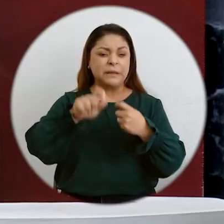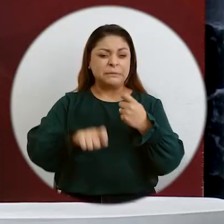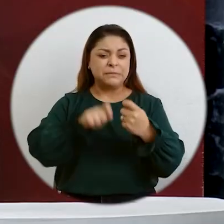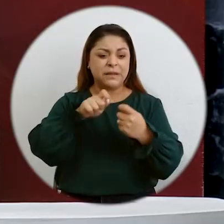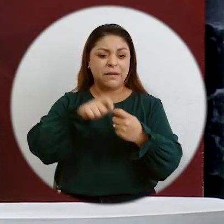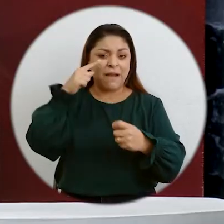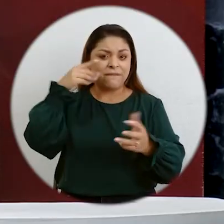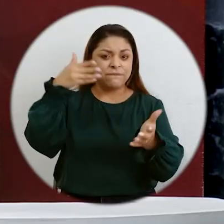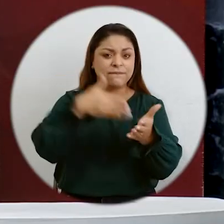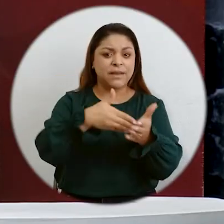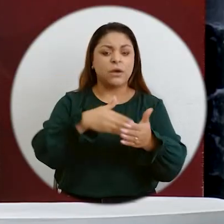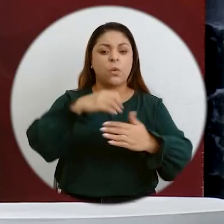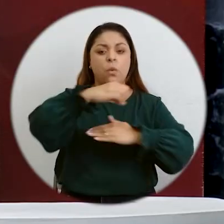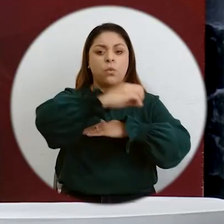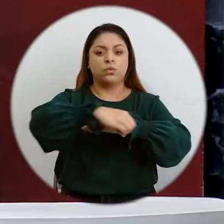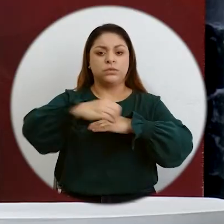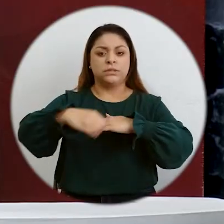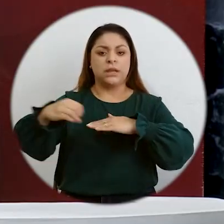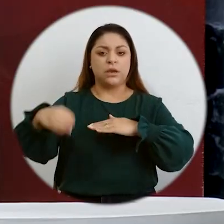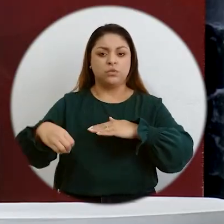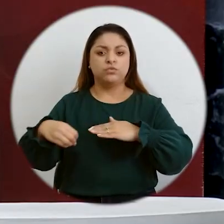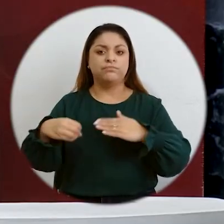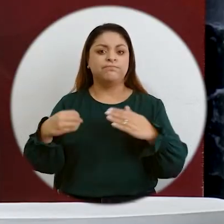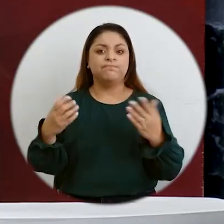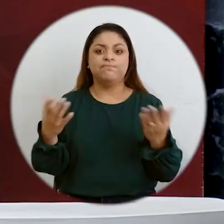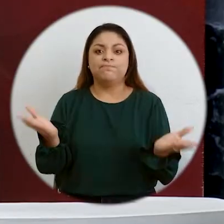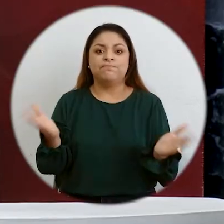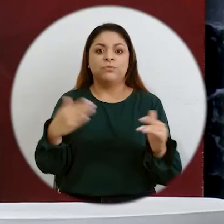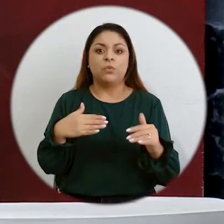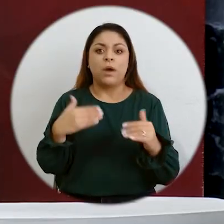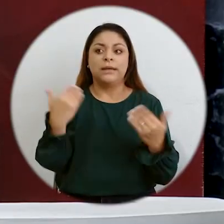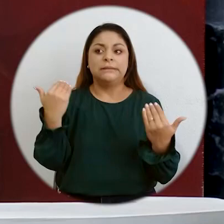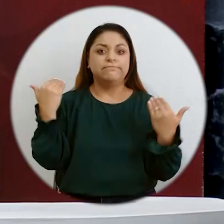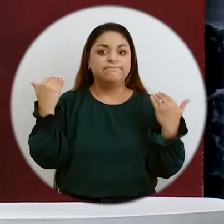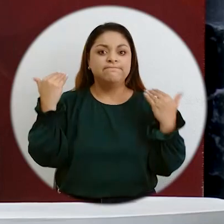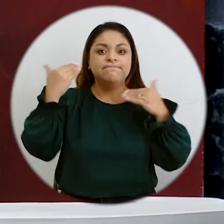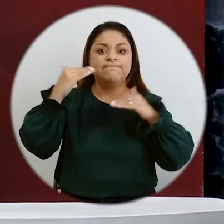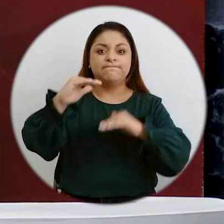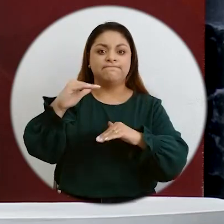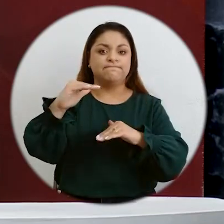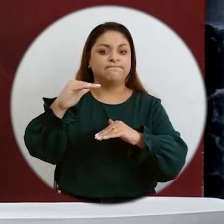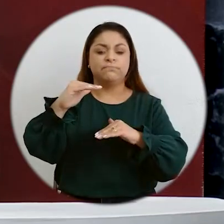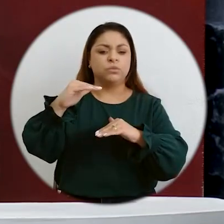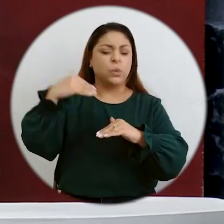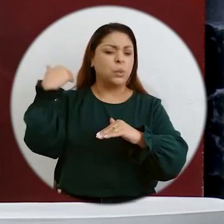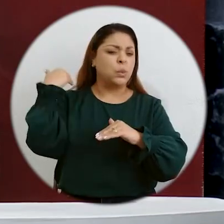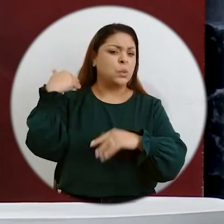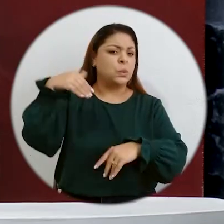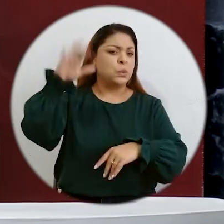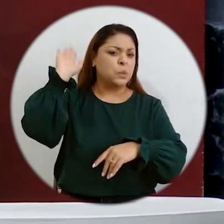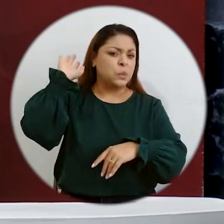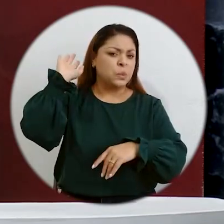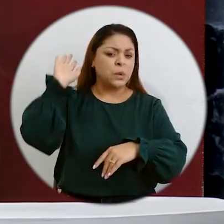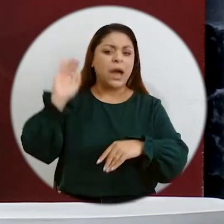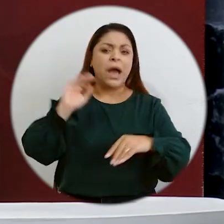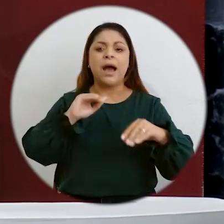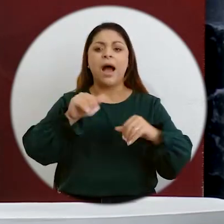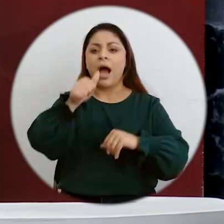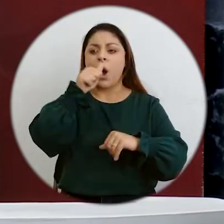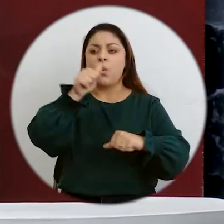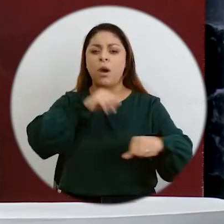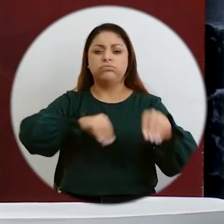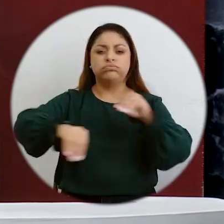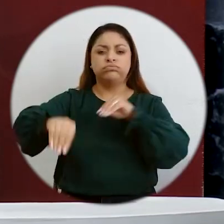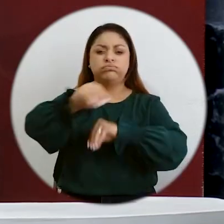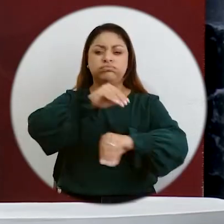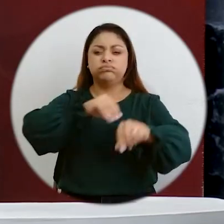específica en los océanos, no tiene un límite absoluto, ¿verdad? El agua se mueve por todas